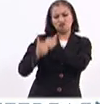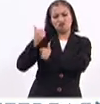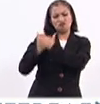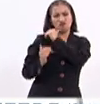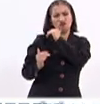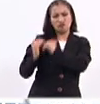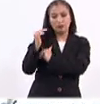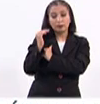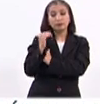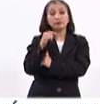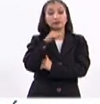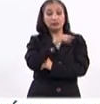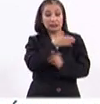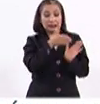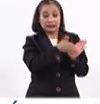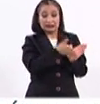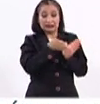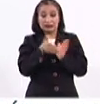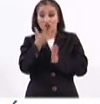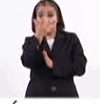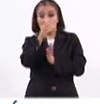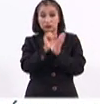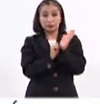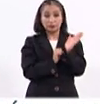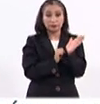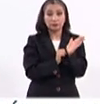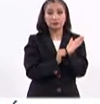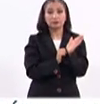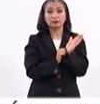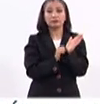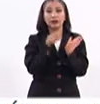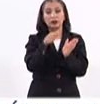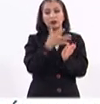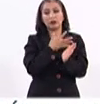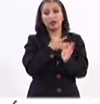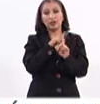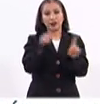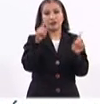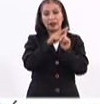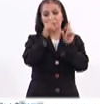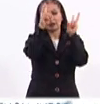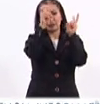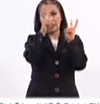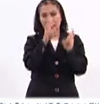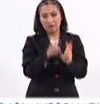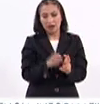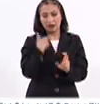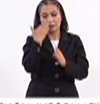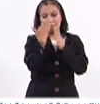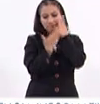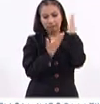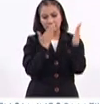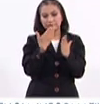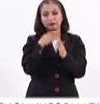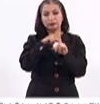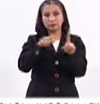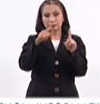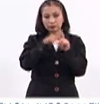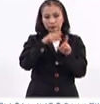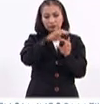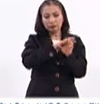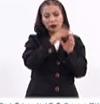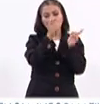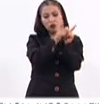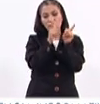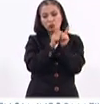rendimiento. Durante estos 8 semestres, pues ellos tienen diferentes contenidos a través de diferentes unidades de